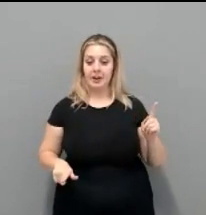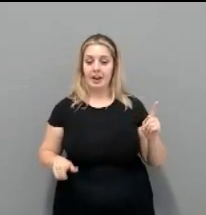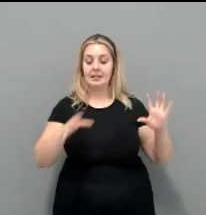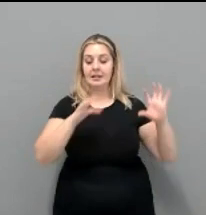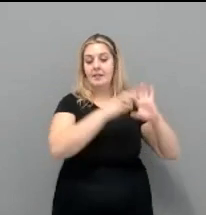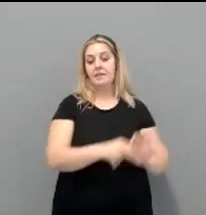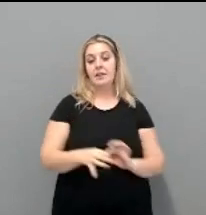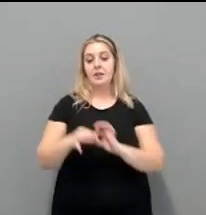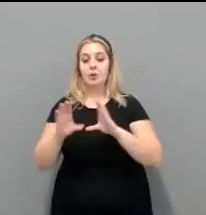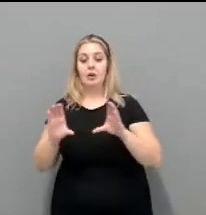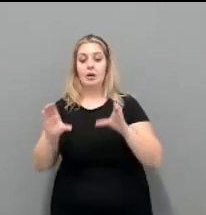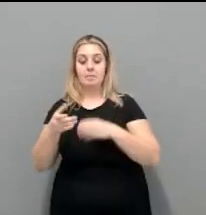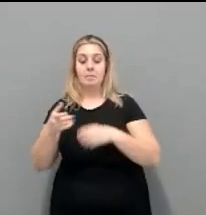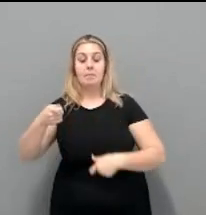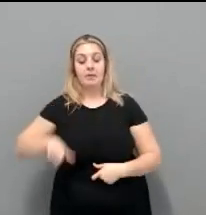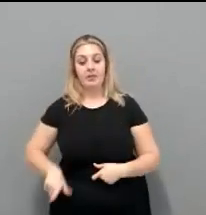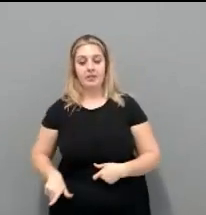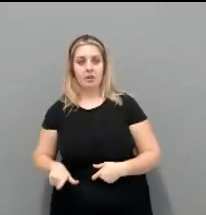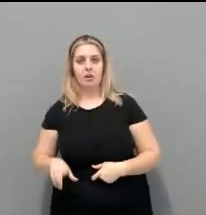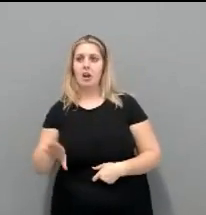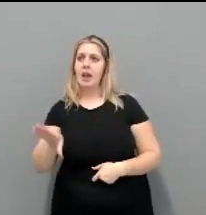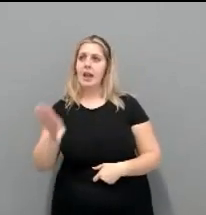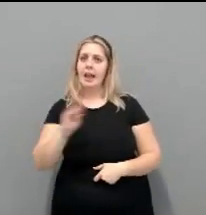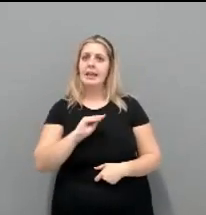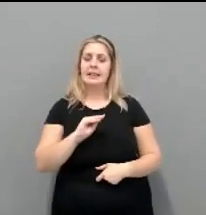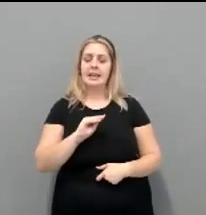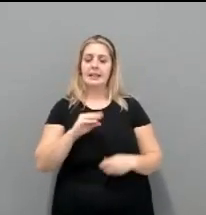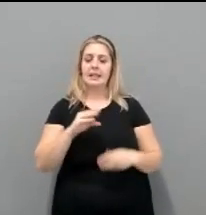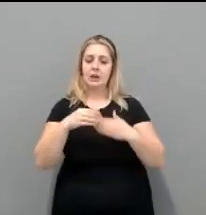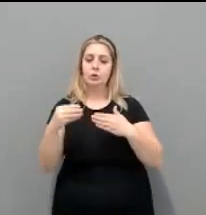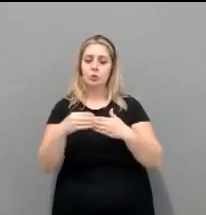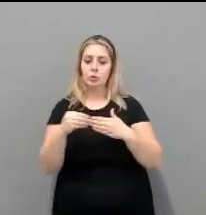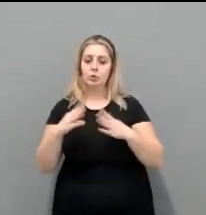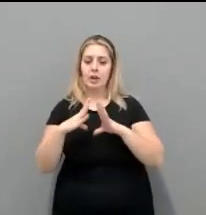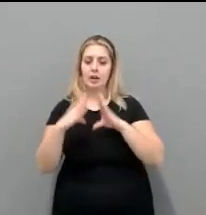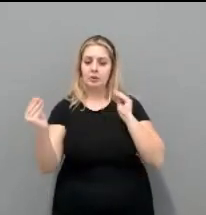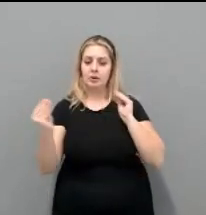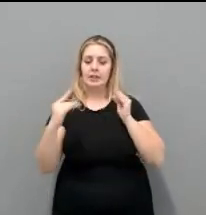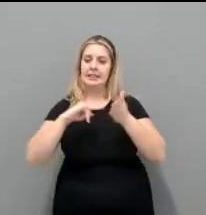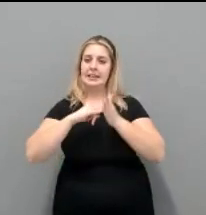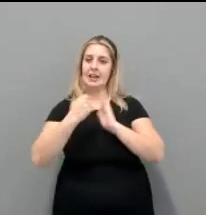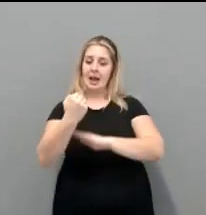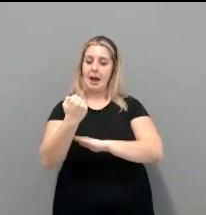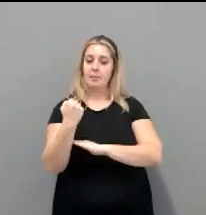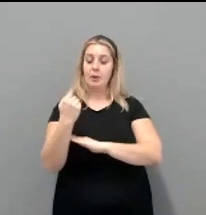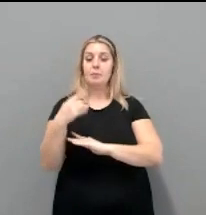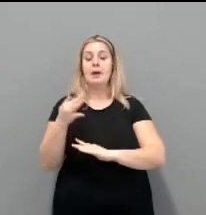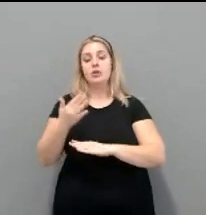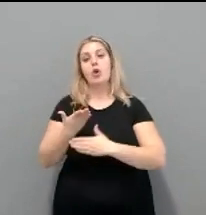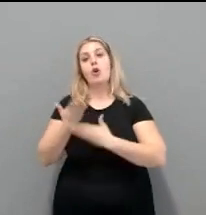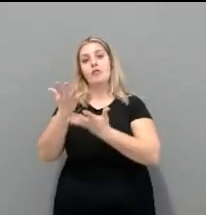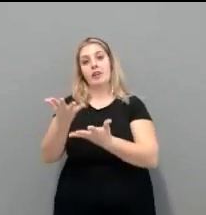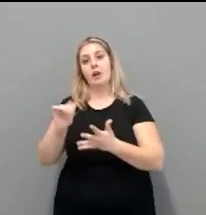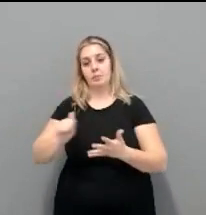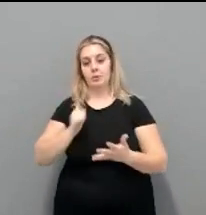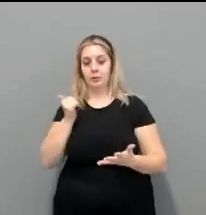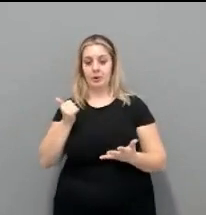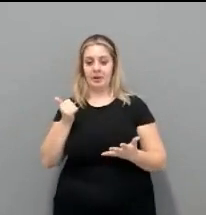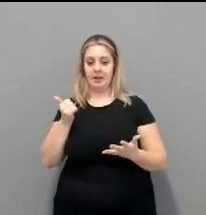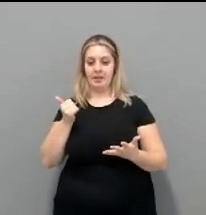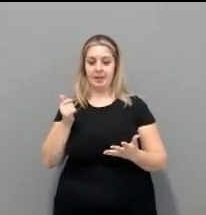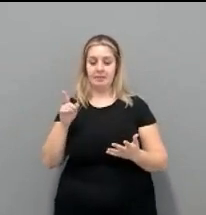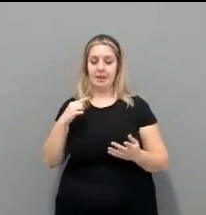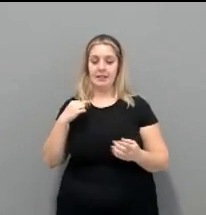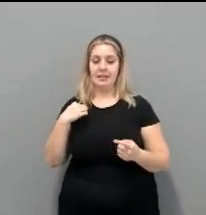vinculen con nuestra profesión, comprendan a los usuarios de la tecnología de apoyo y ofrezcan oportunidades y cada